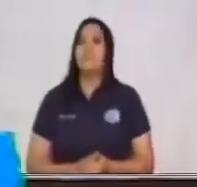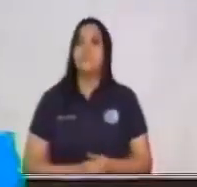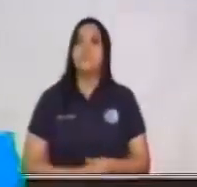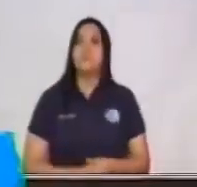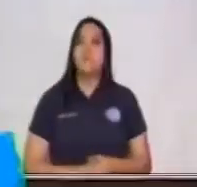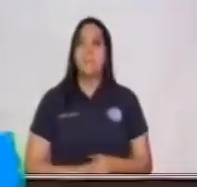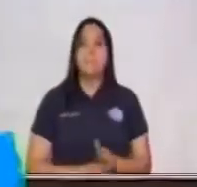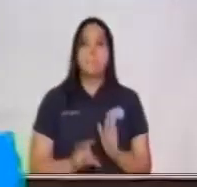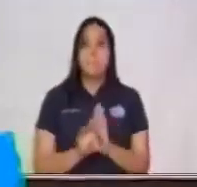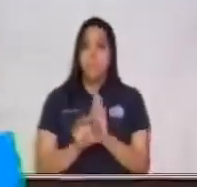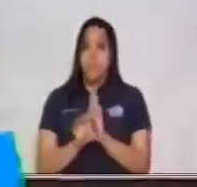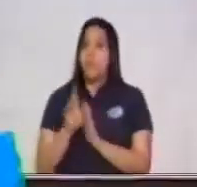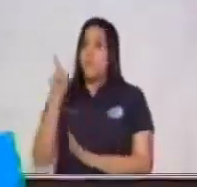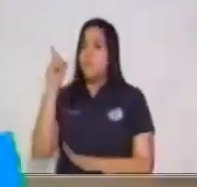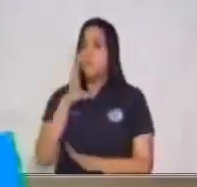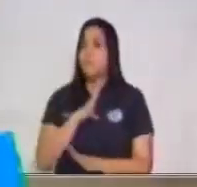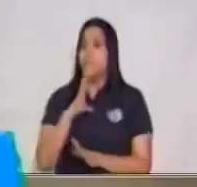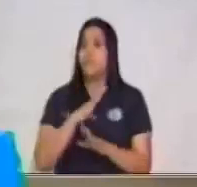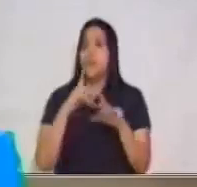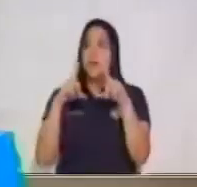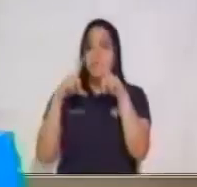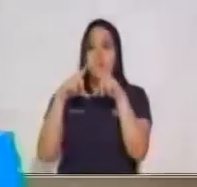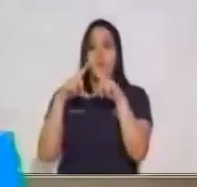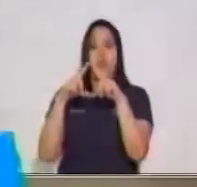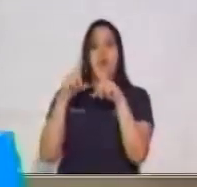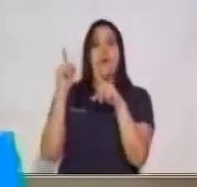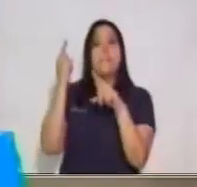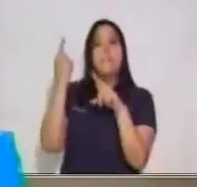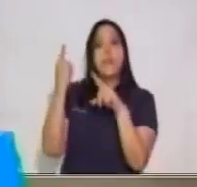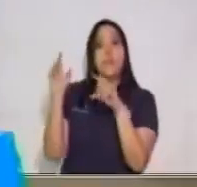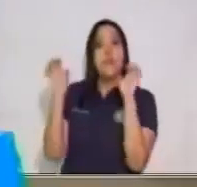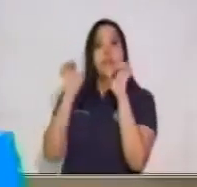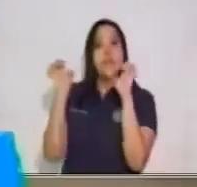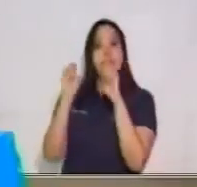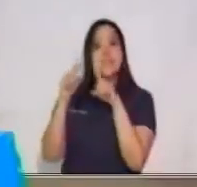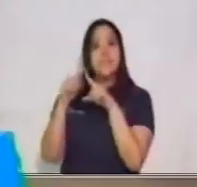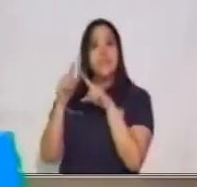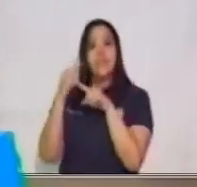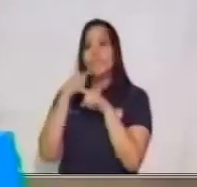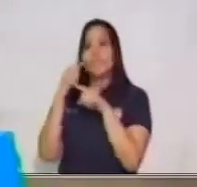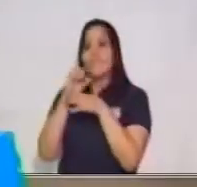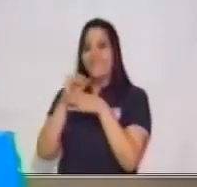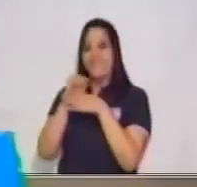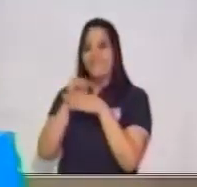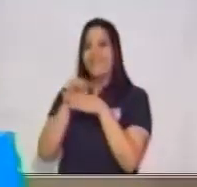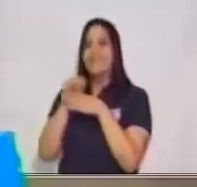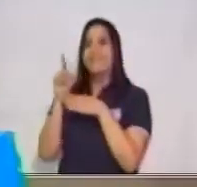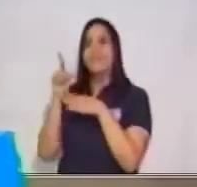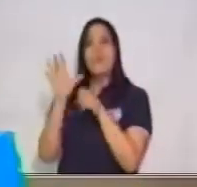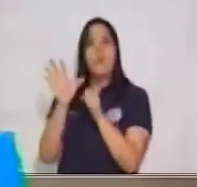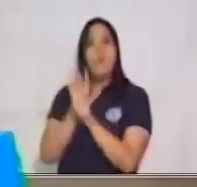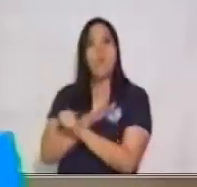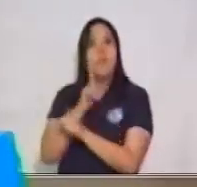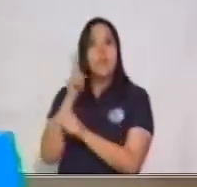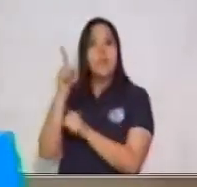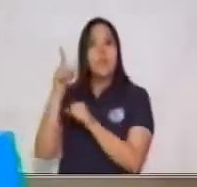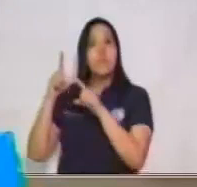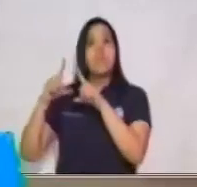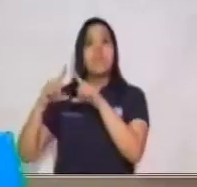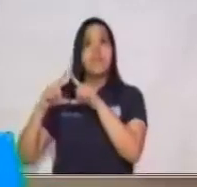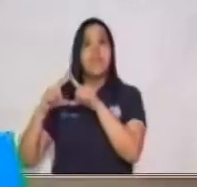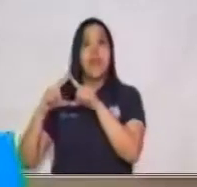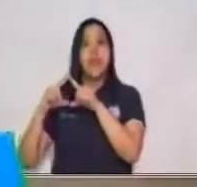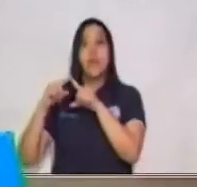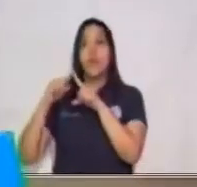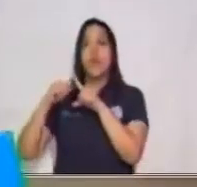Acá tenemos el primer ejercicio que nos dice, practiquemos. Y vamos a completar el triángulo